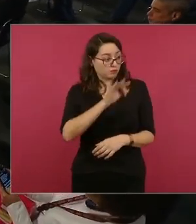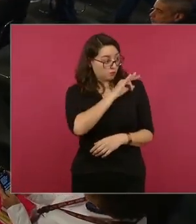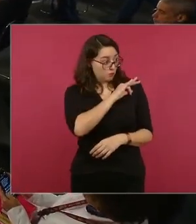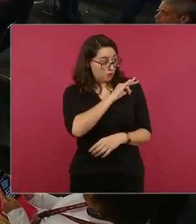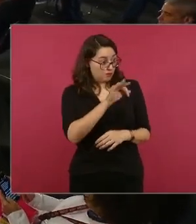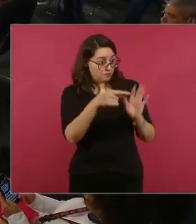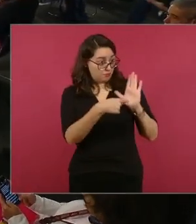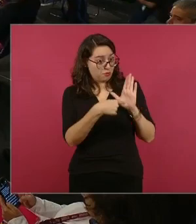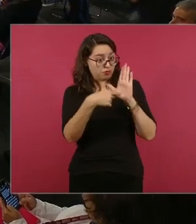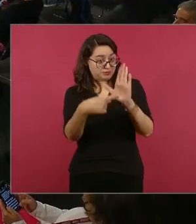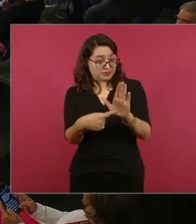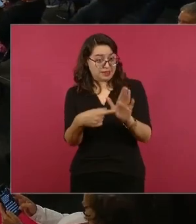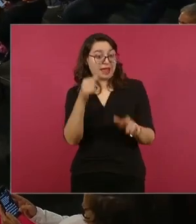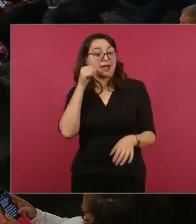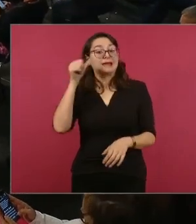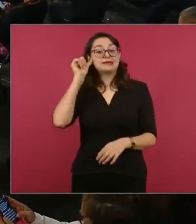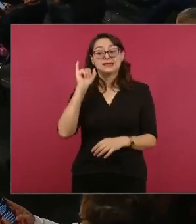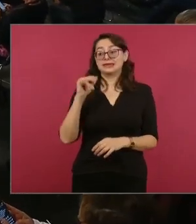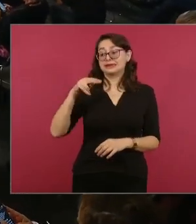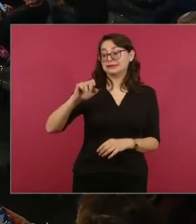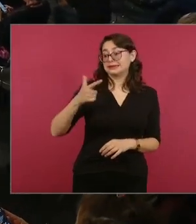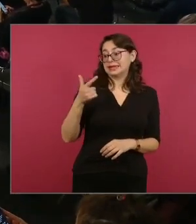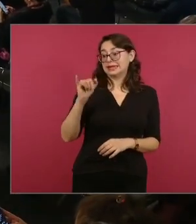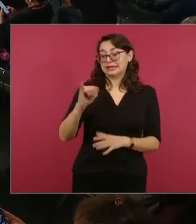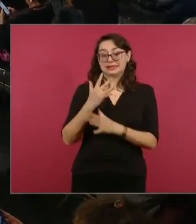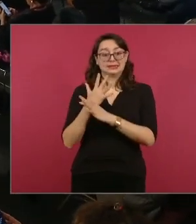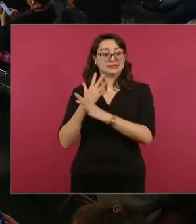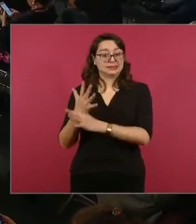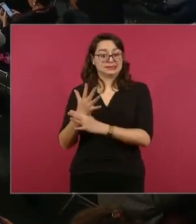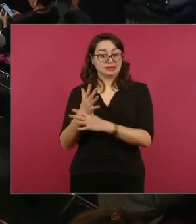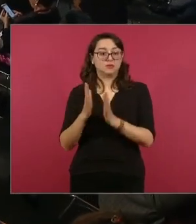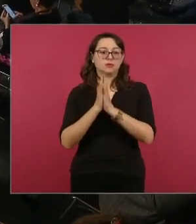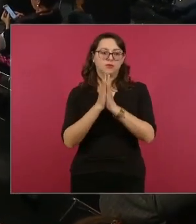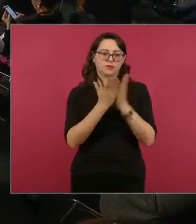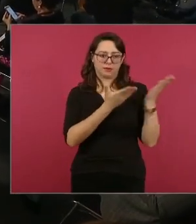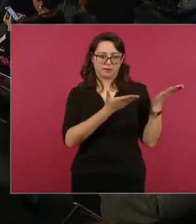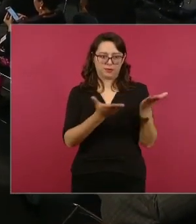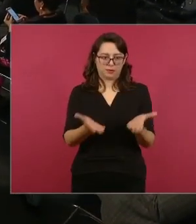resultados publicados el día de ayer. Adelante, por favor, Jesús.